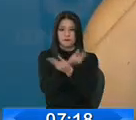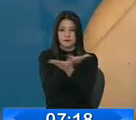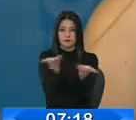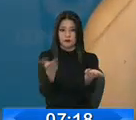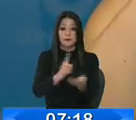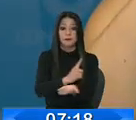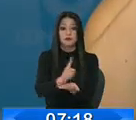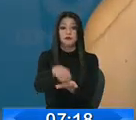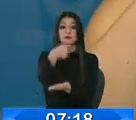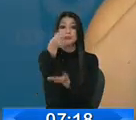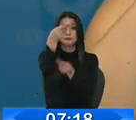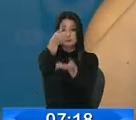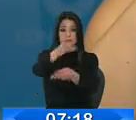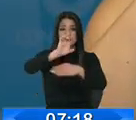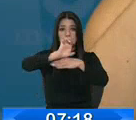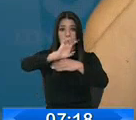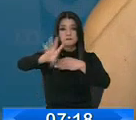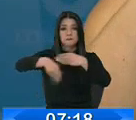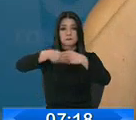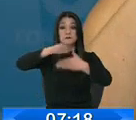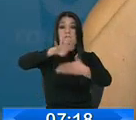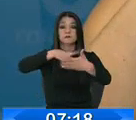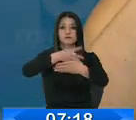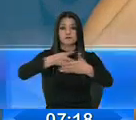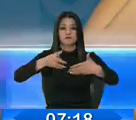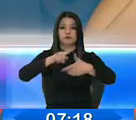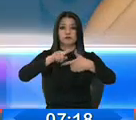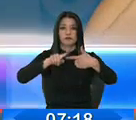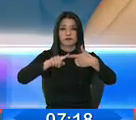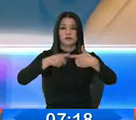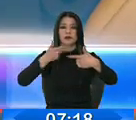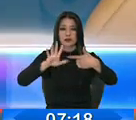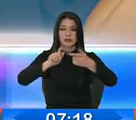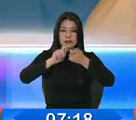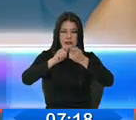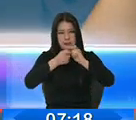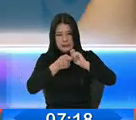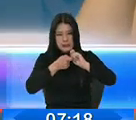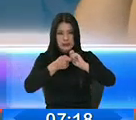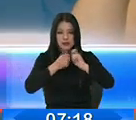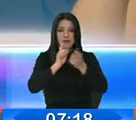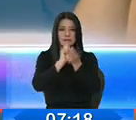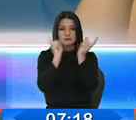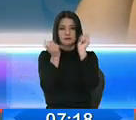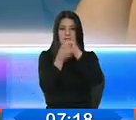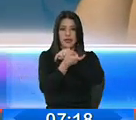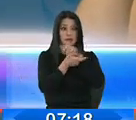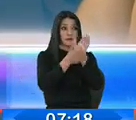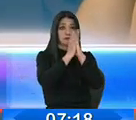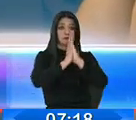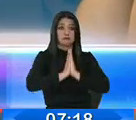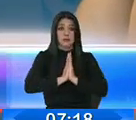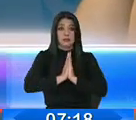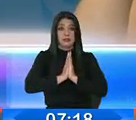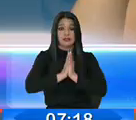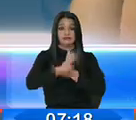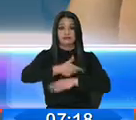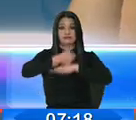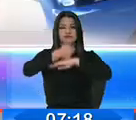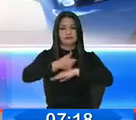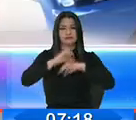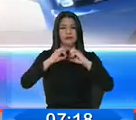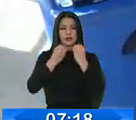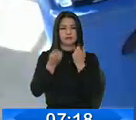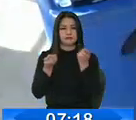la próxima semana, junto con el calendario electoral, que también está siendo ajustado con los cambios que nos pidió el Tribunal Contencioso